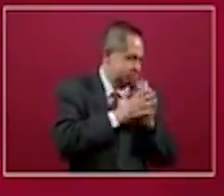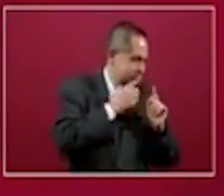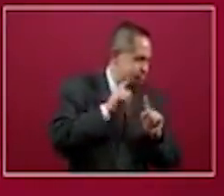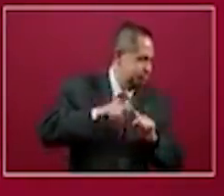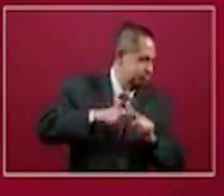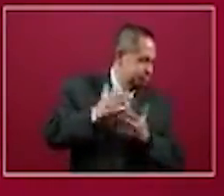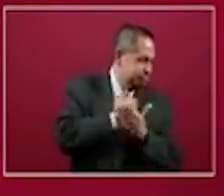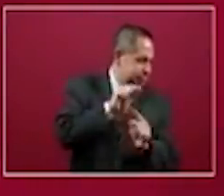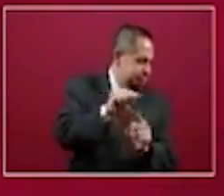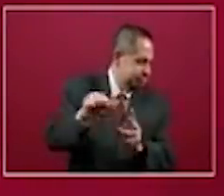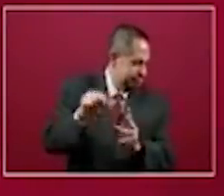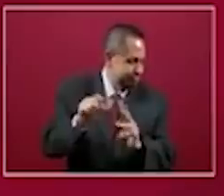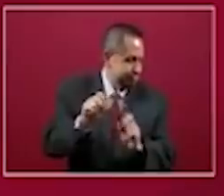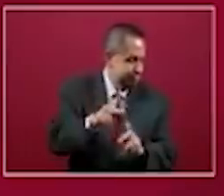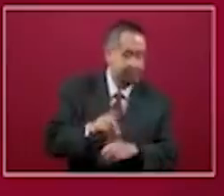quiénes iban a ganar